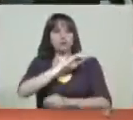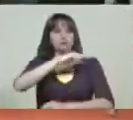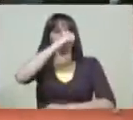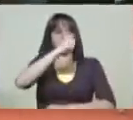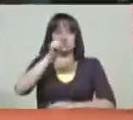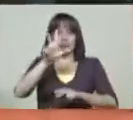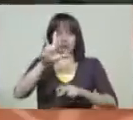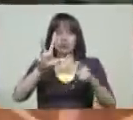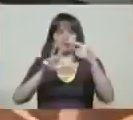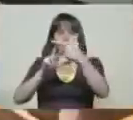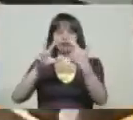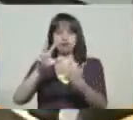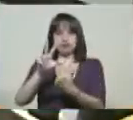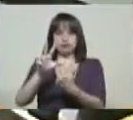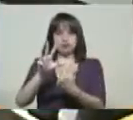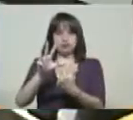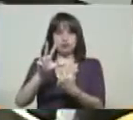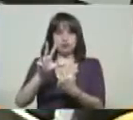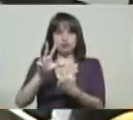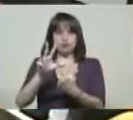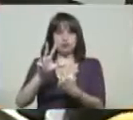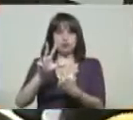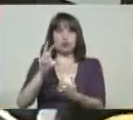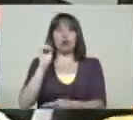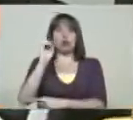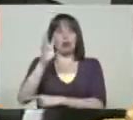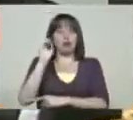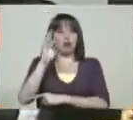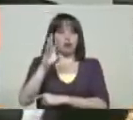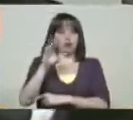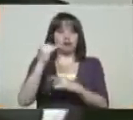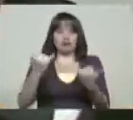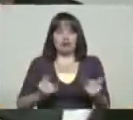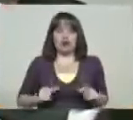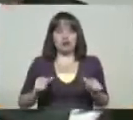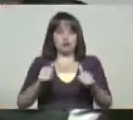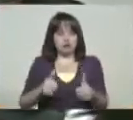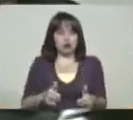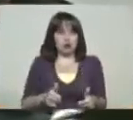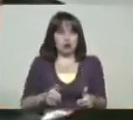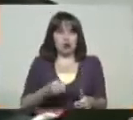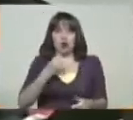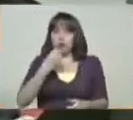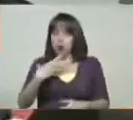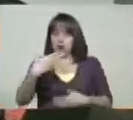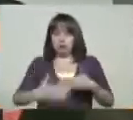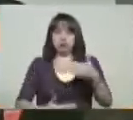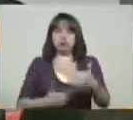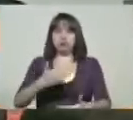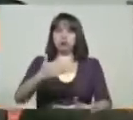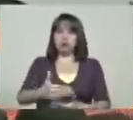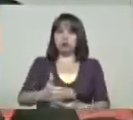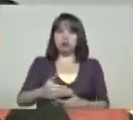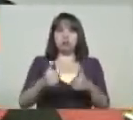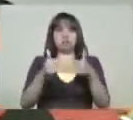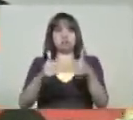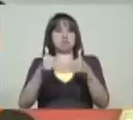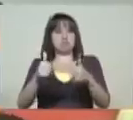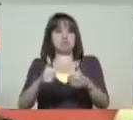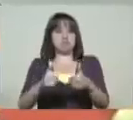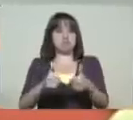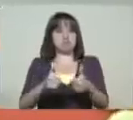lugar. Este Congreso ya comenzó con buen paso. Comenzó como un